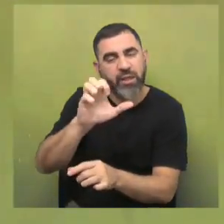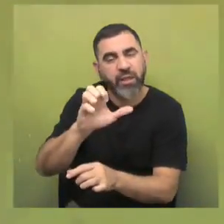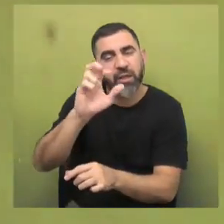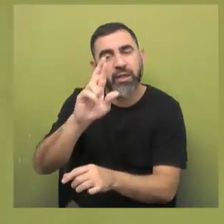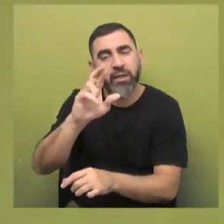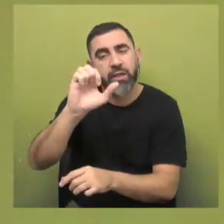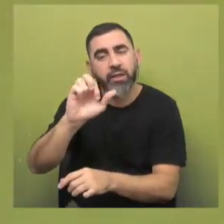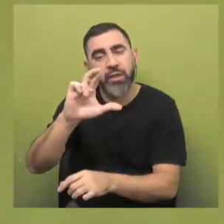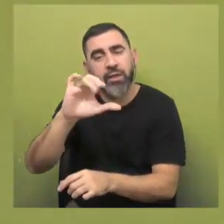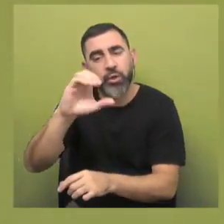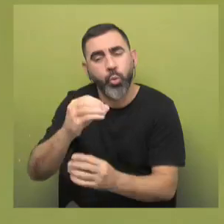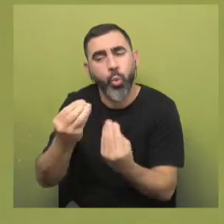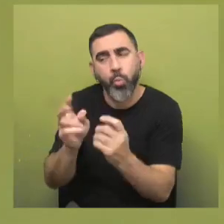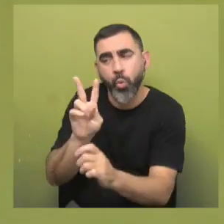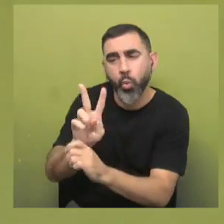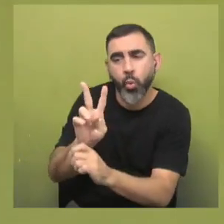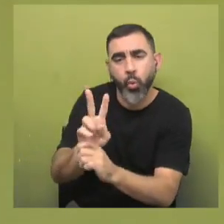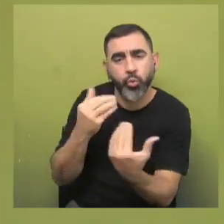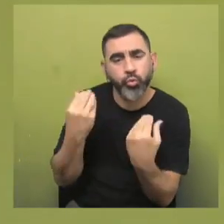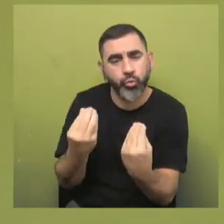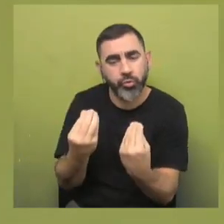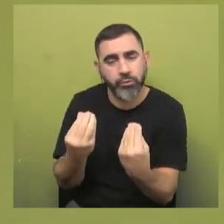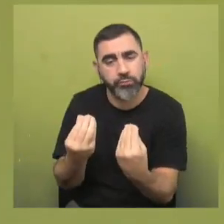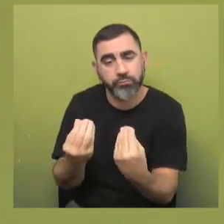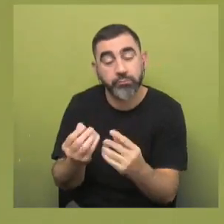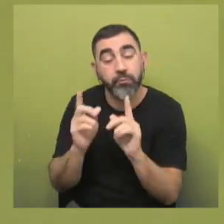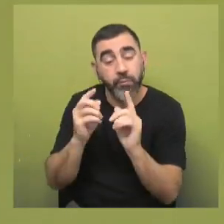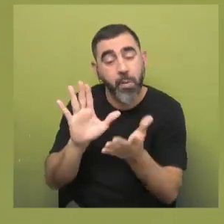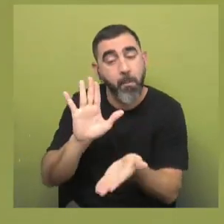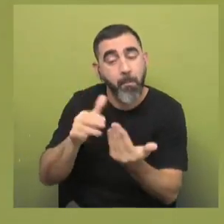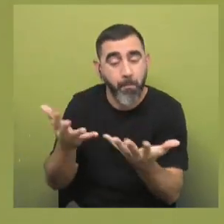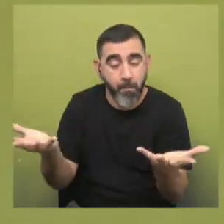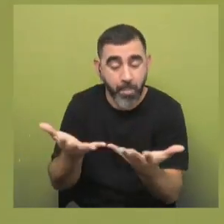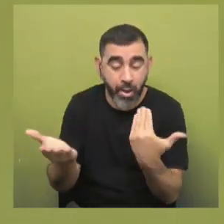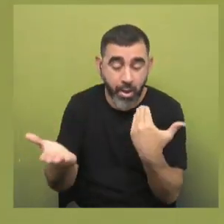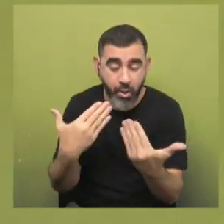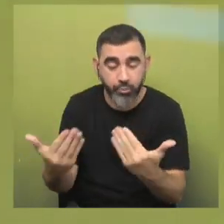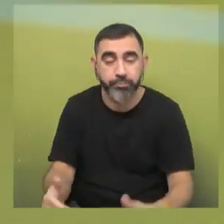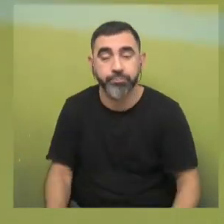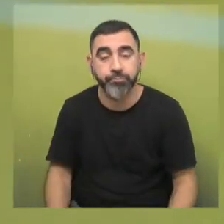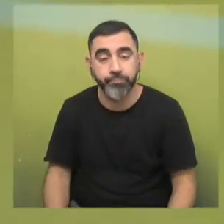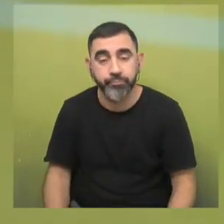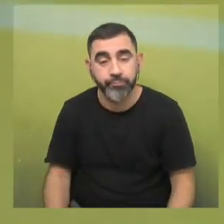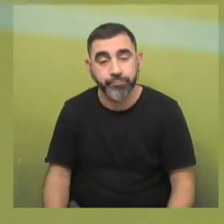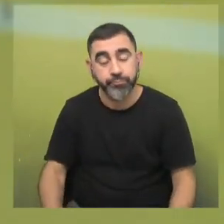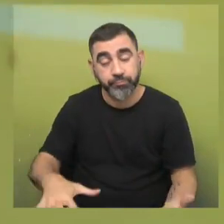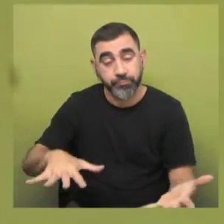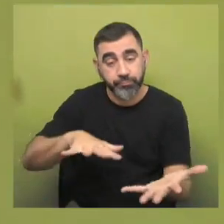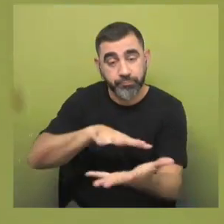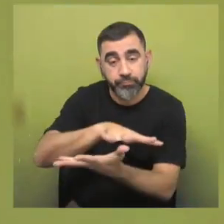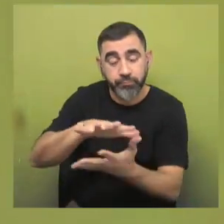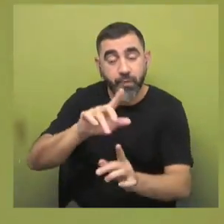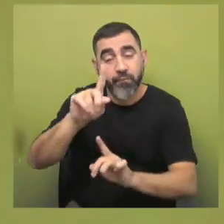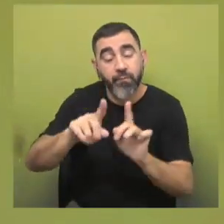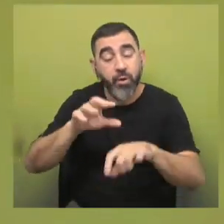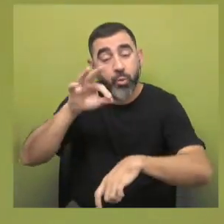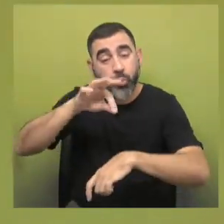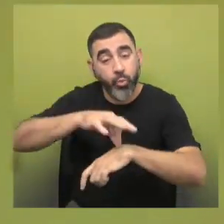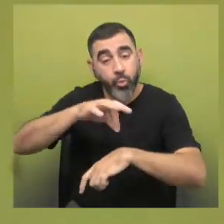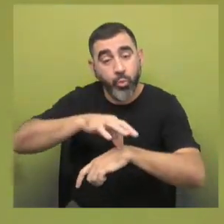hacer usuarios solo con la cédula de identidad y unos pocos datos. A partir de la novela de la saga 1930 y en paralelo se fue conformando